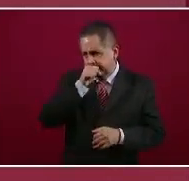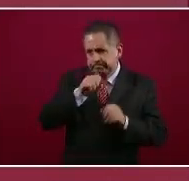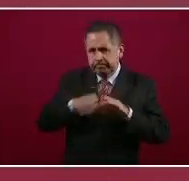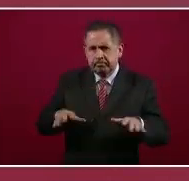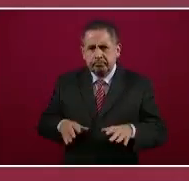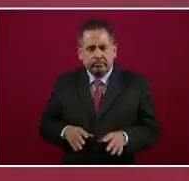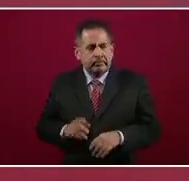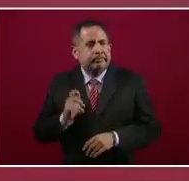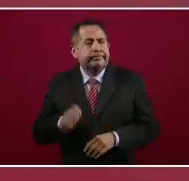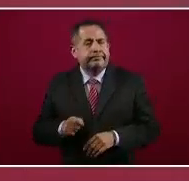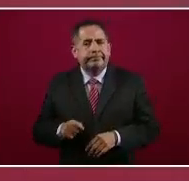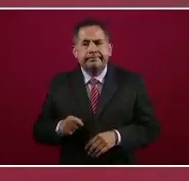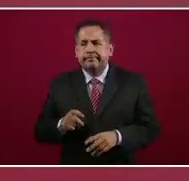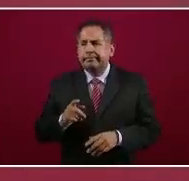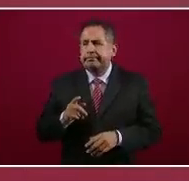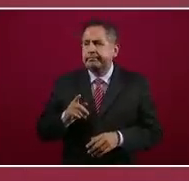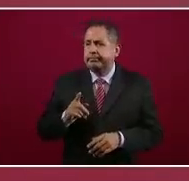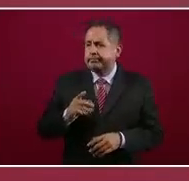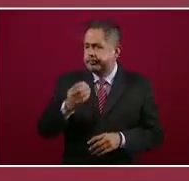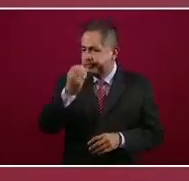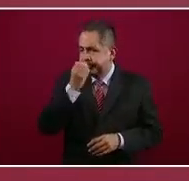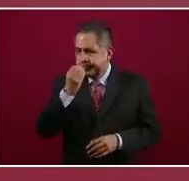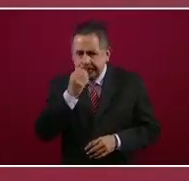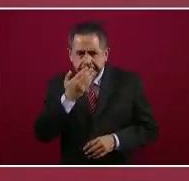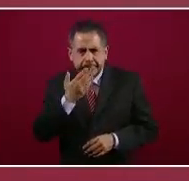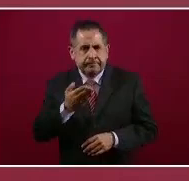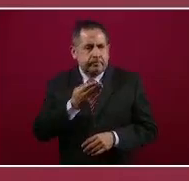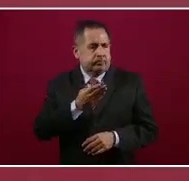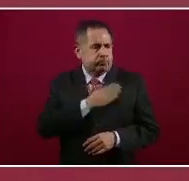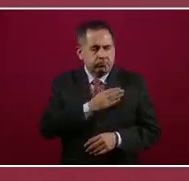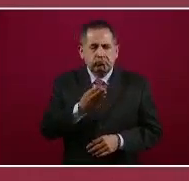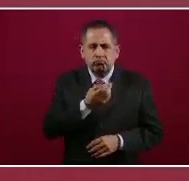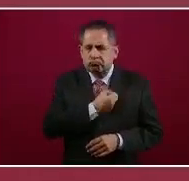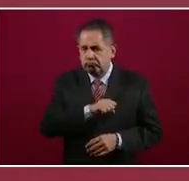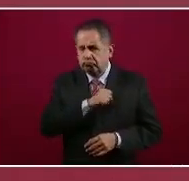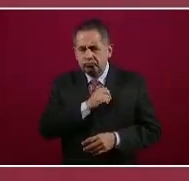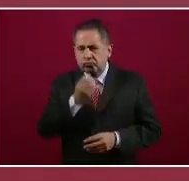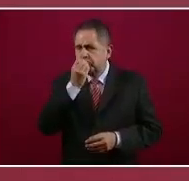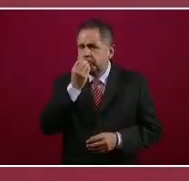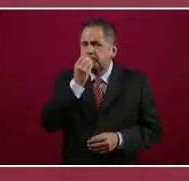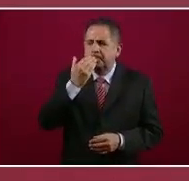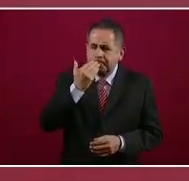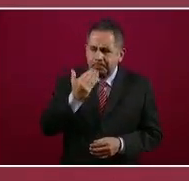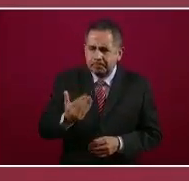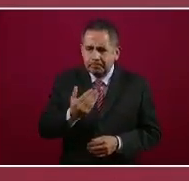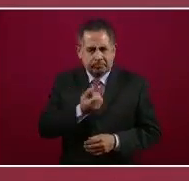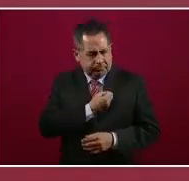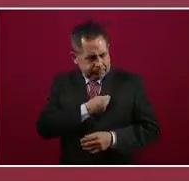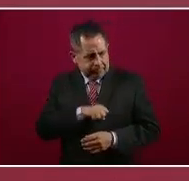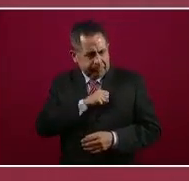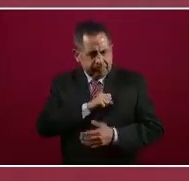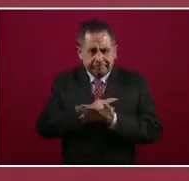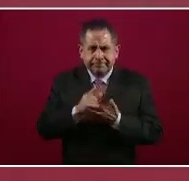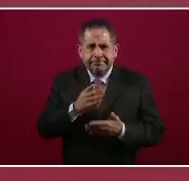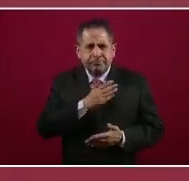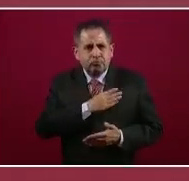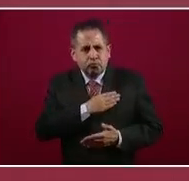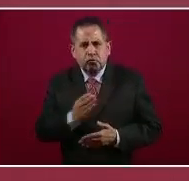cómo y comer bien de manera sana